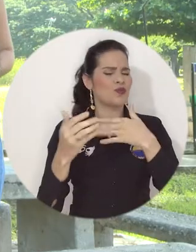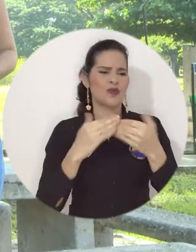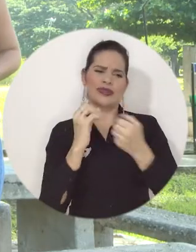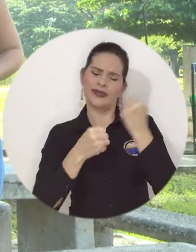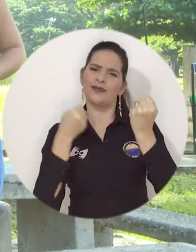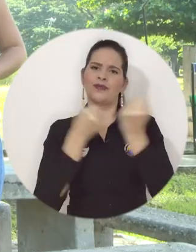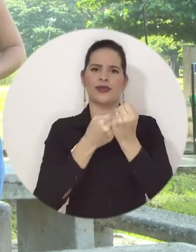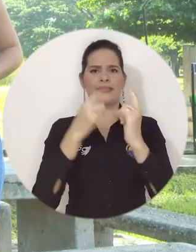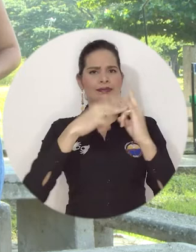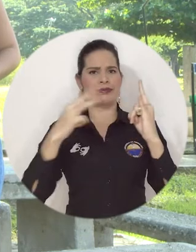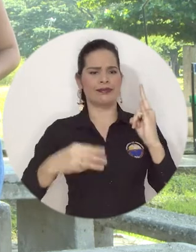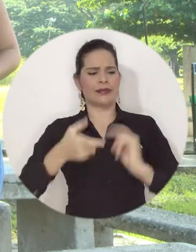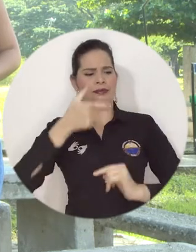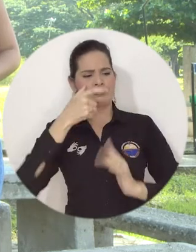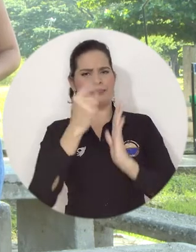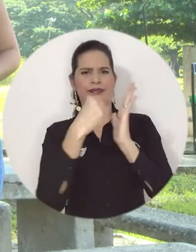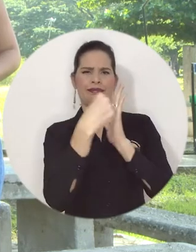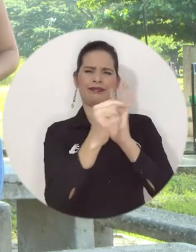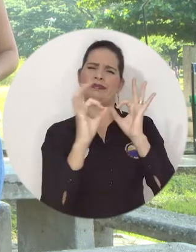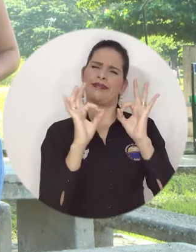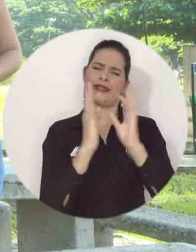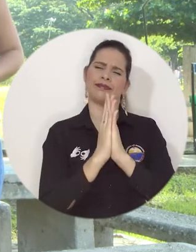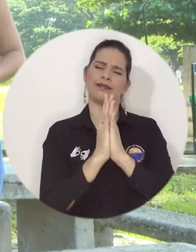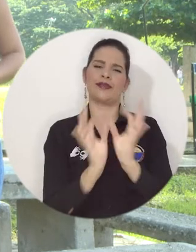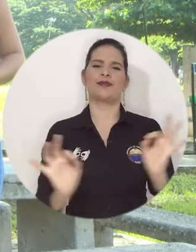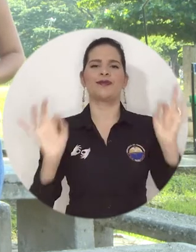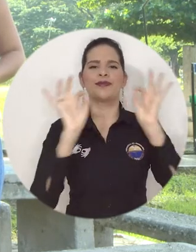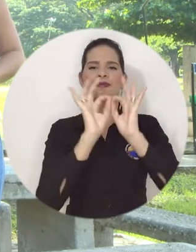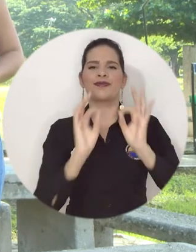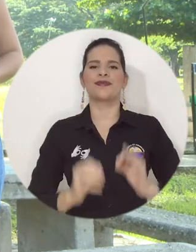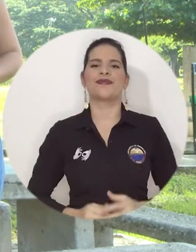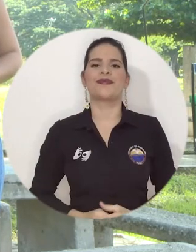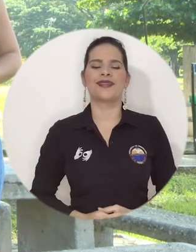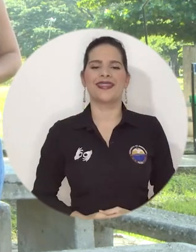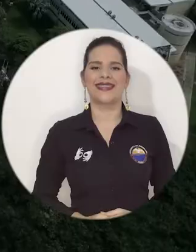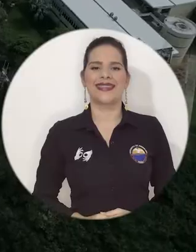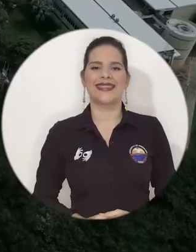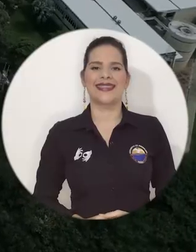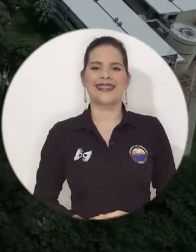hogares arropemos a la universidad durante los 3 días de la determinante agenda.